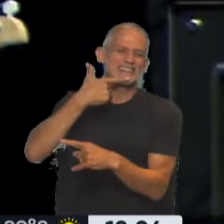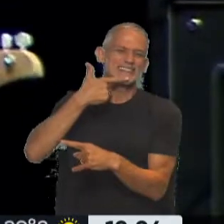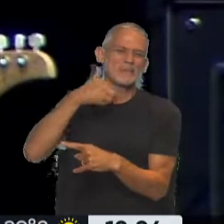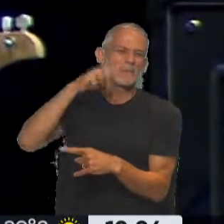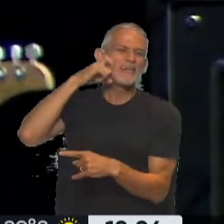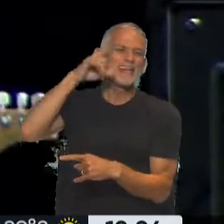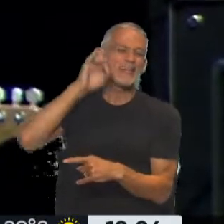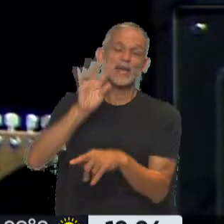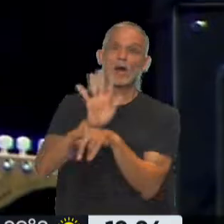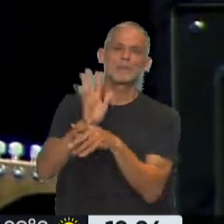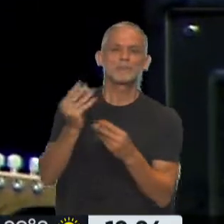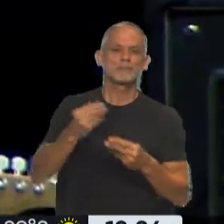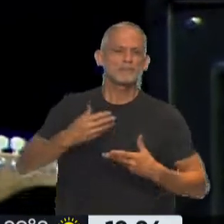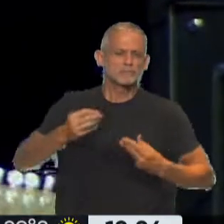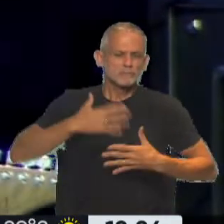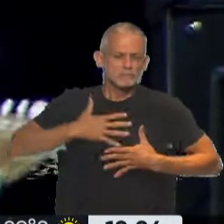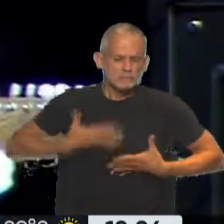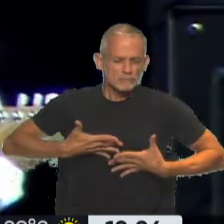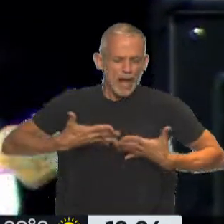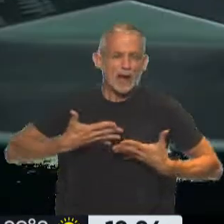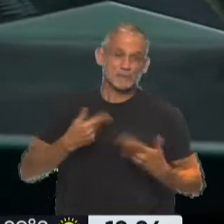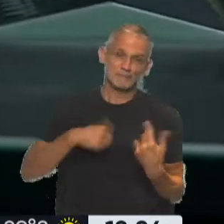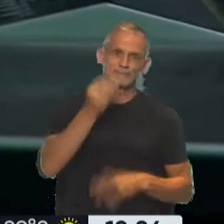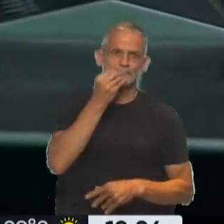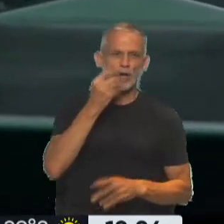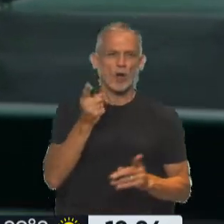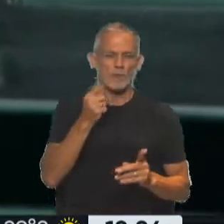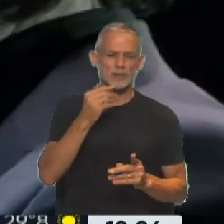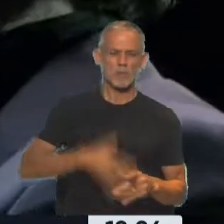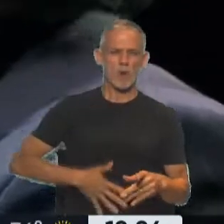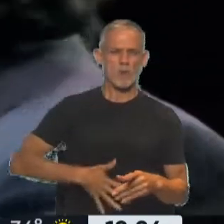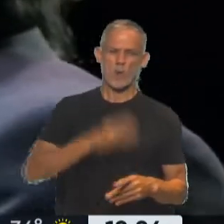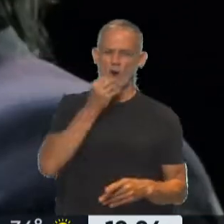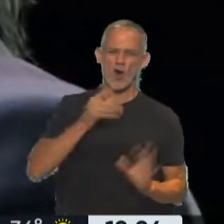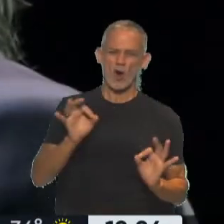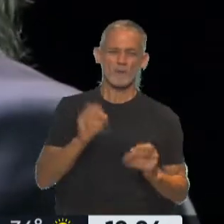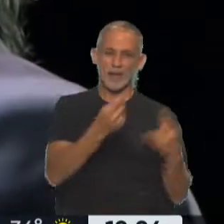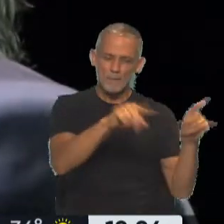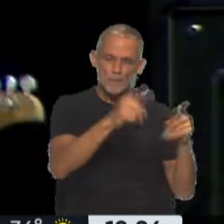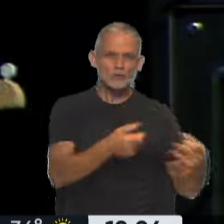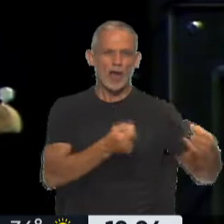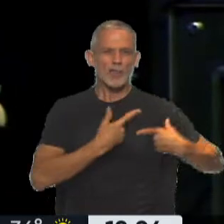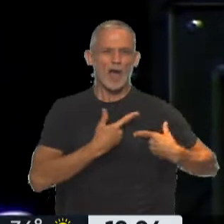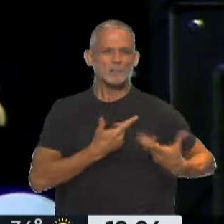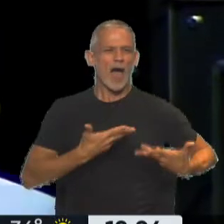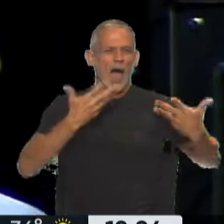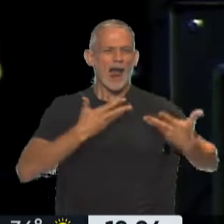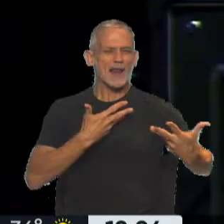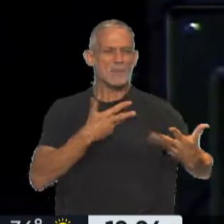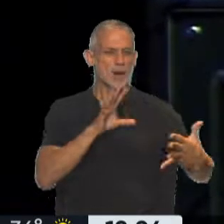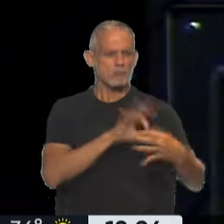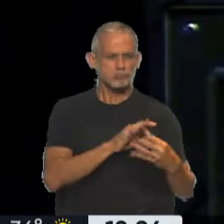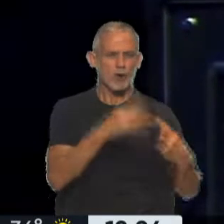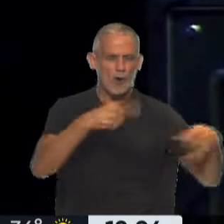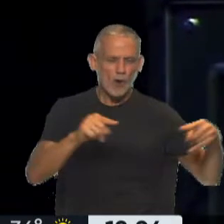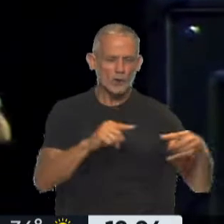alimento espiritual, ¿no? De, así como uno necesita llenarse la panza para sobrevivir, bueno, llenarse el alma de